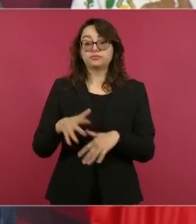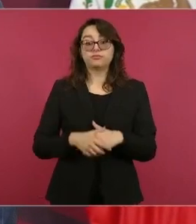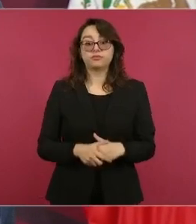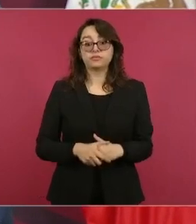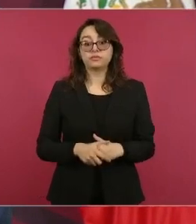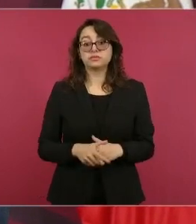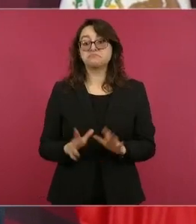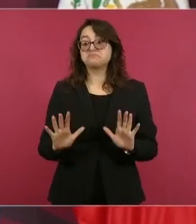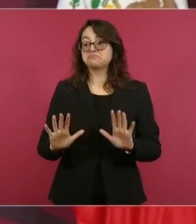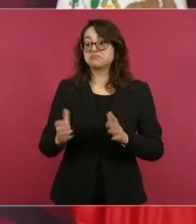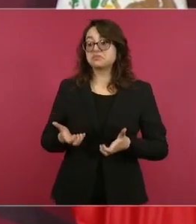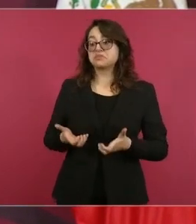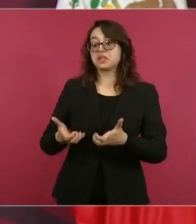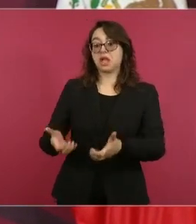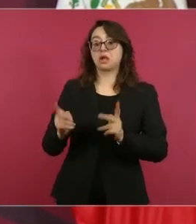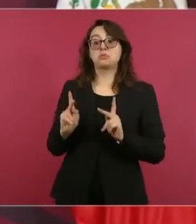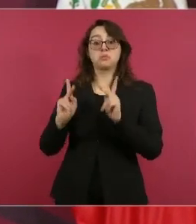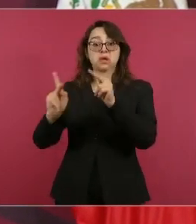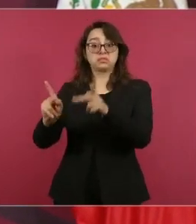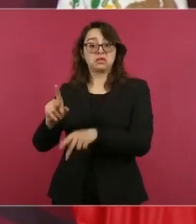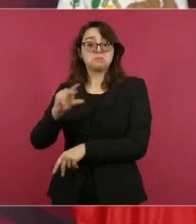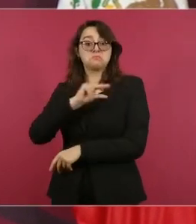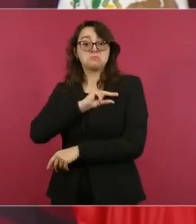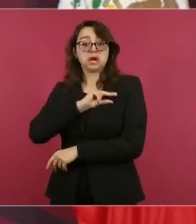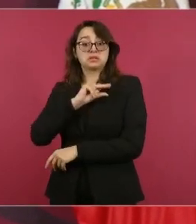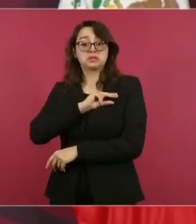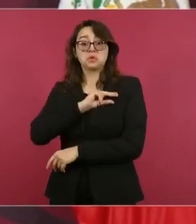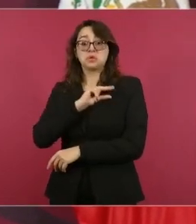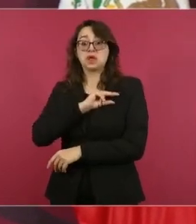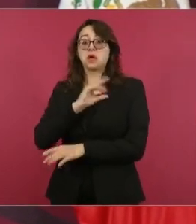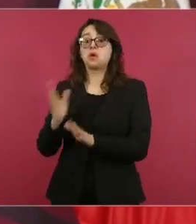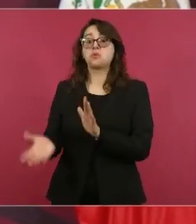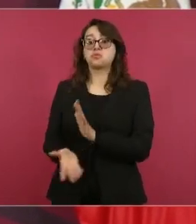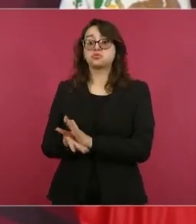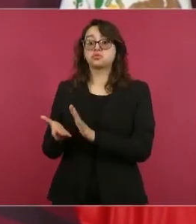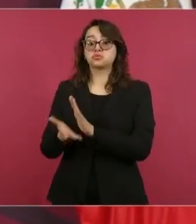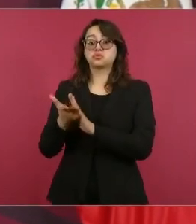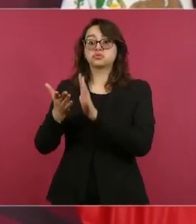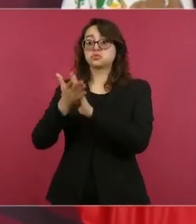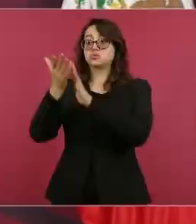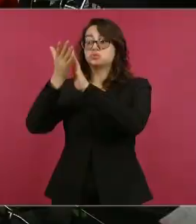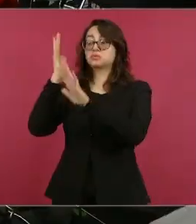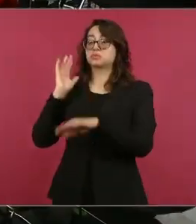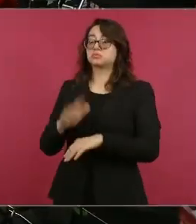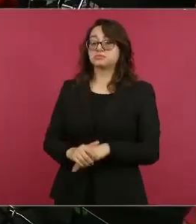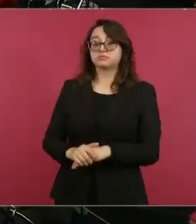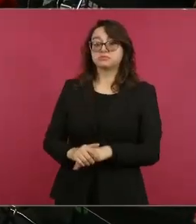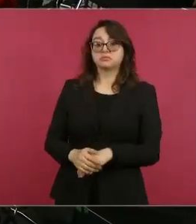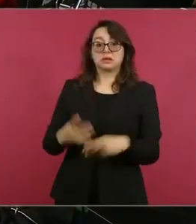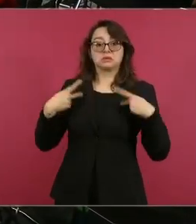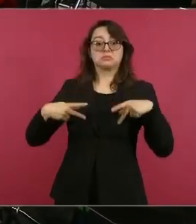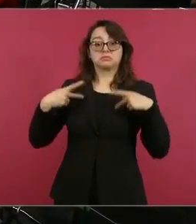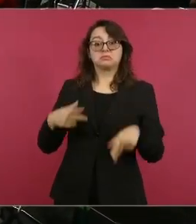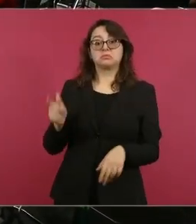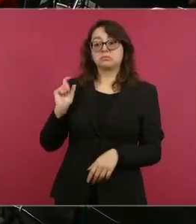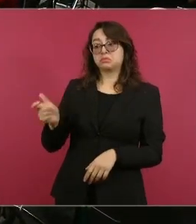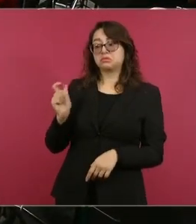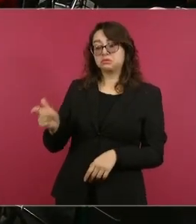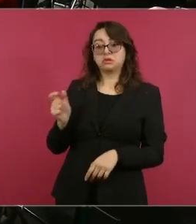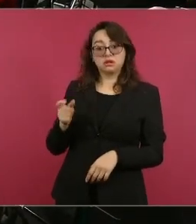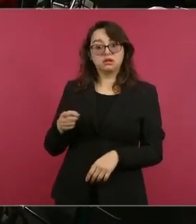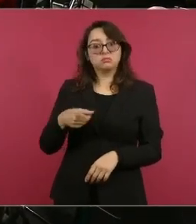una autopista, van como antes, pues se construye una autopista y una caseta, ¿no?, de cobro. Pues sí,